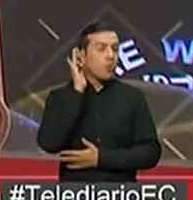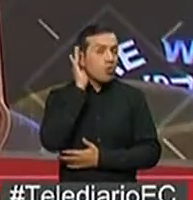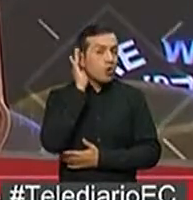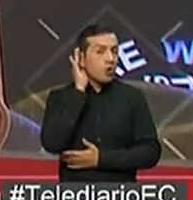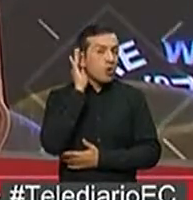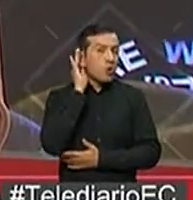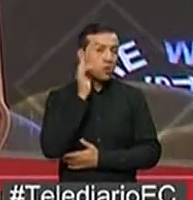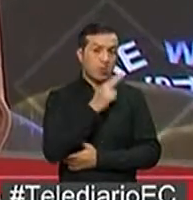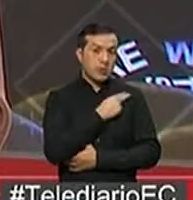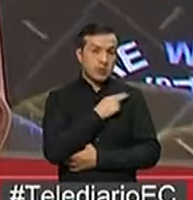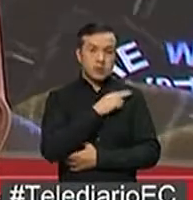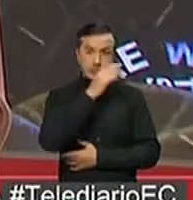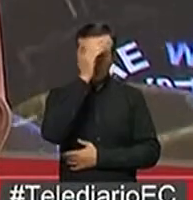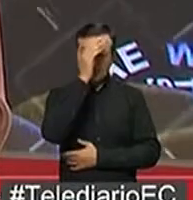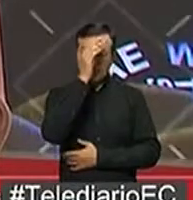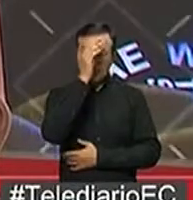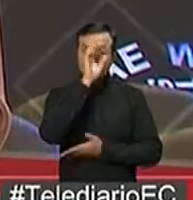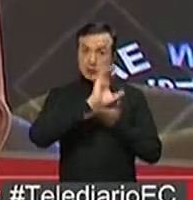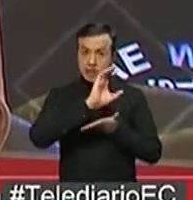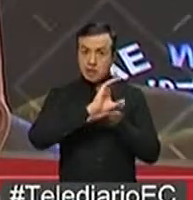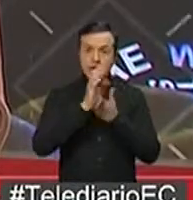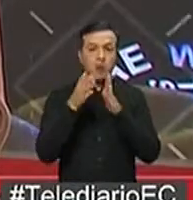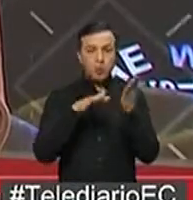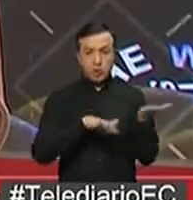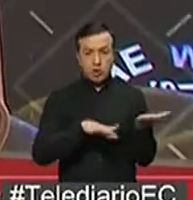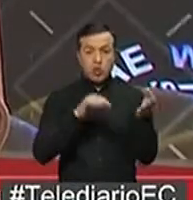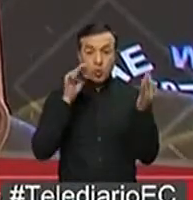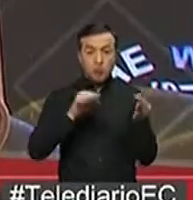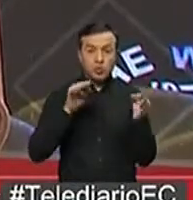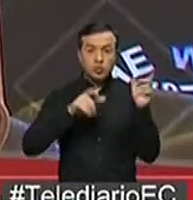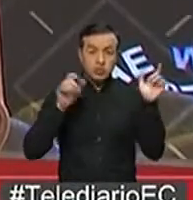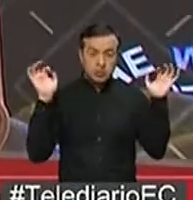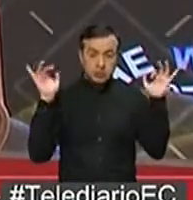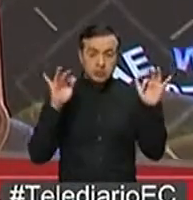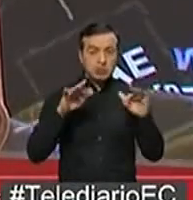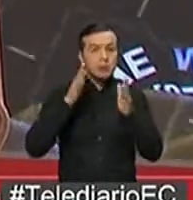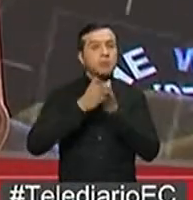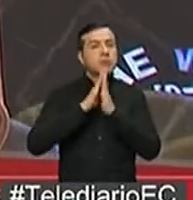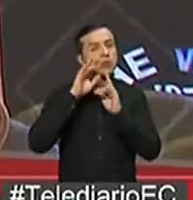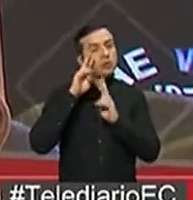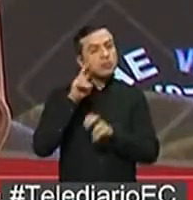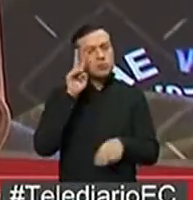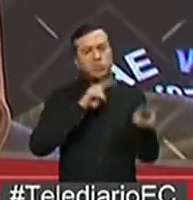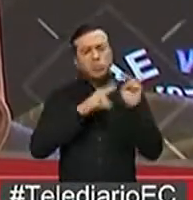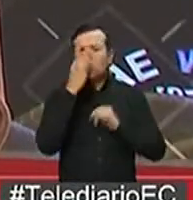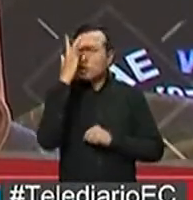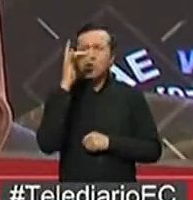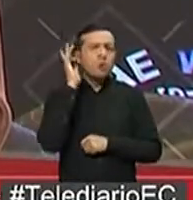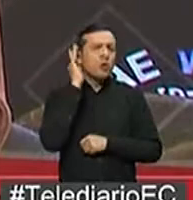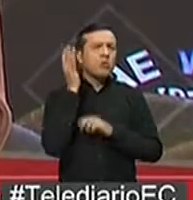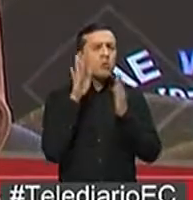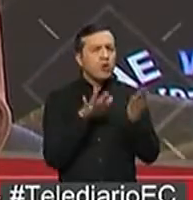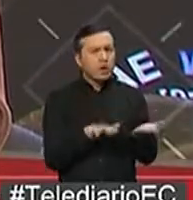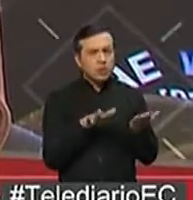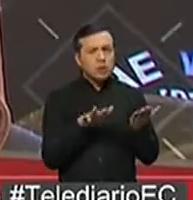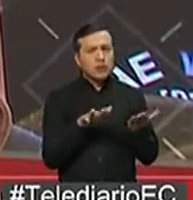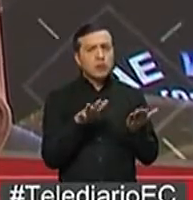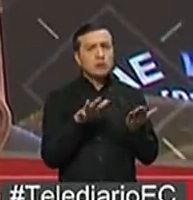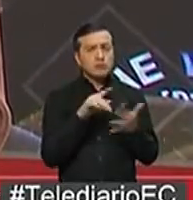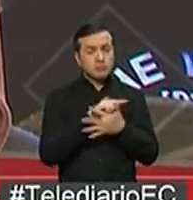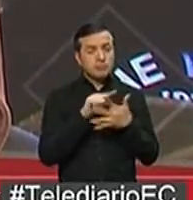la Universidad Central, en el evento conocido como el Centro Alazo, piden que se investigue a profundidad lo ocurrido e indicaron